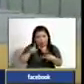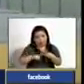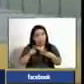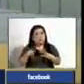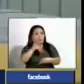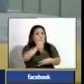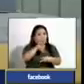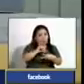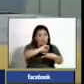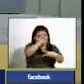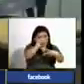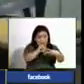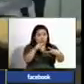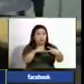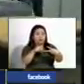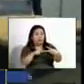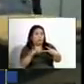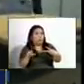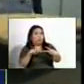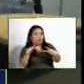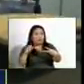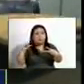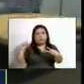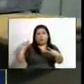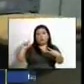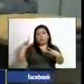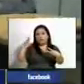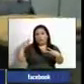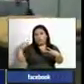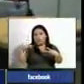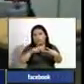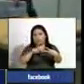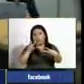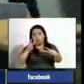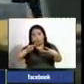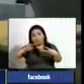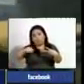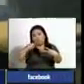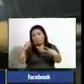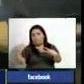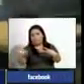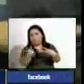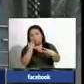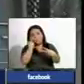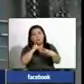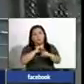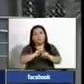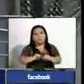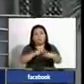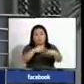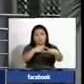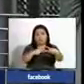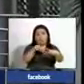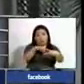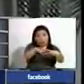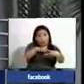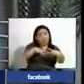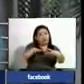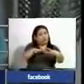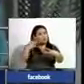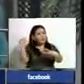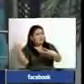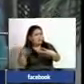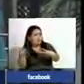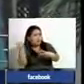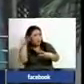del 40% de los fallecidos, y Cataluña, donde se superaron los 2.000 muertos. Las dos regiones siguen con las urgencias